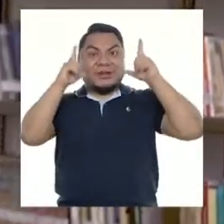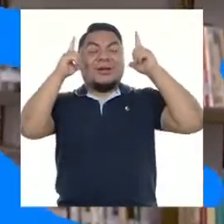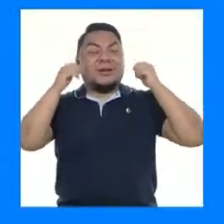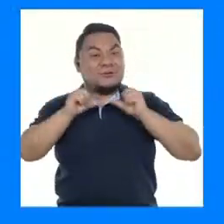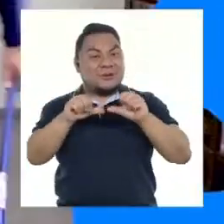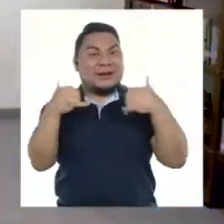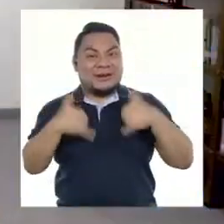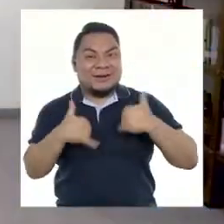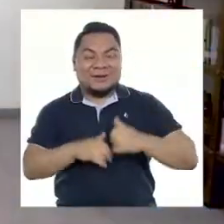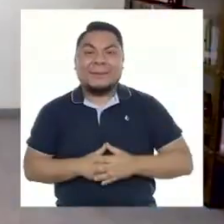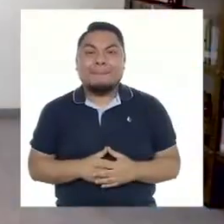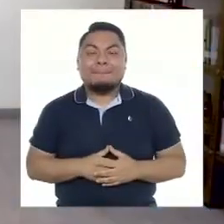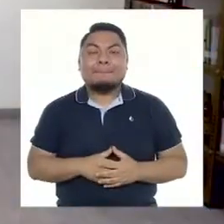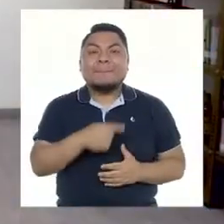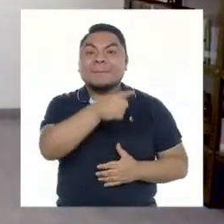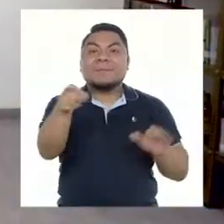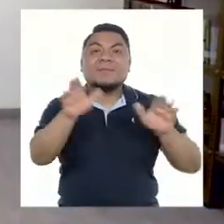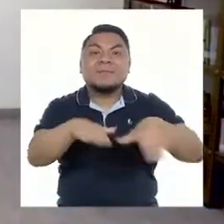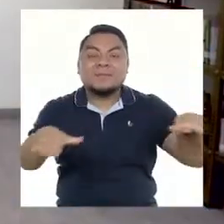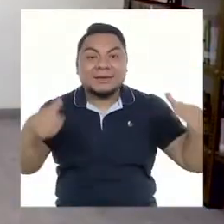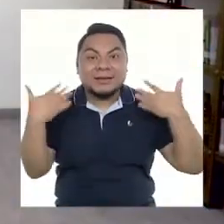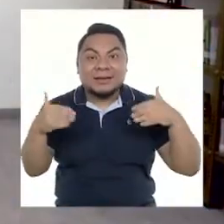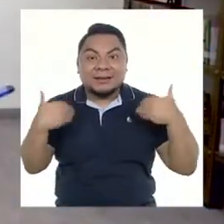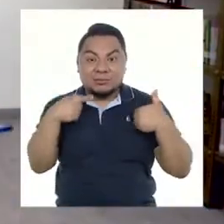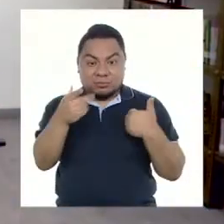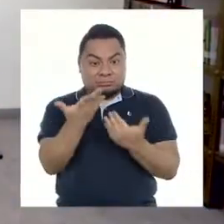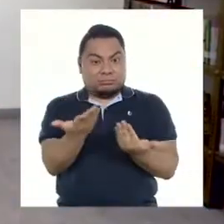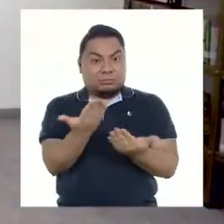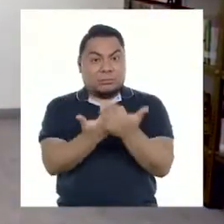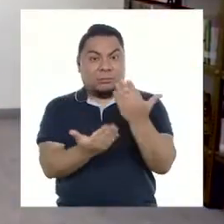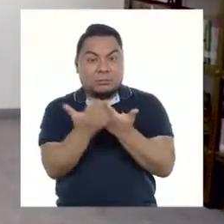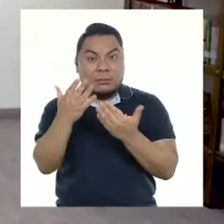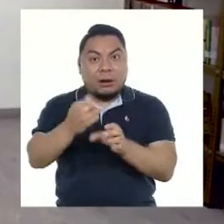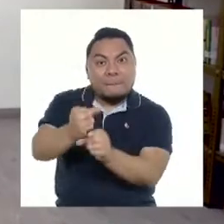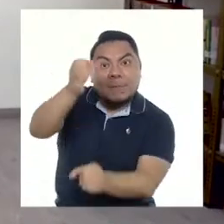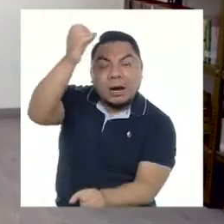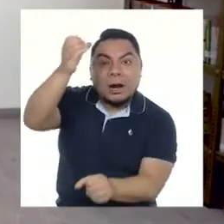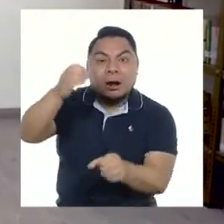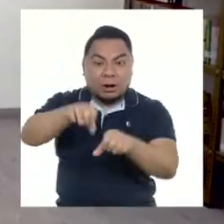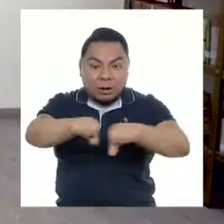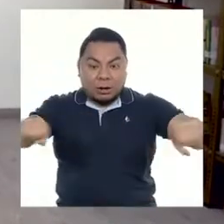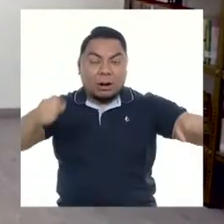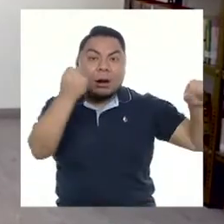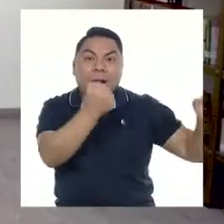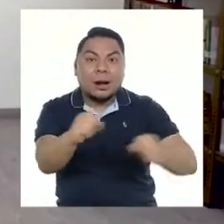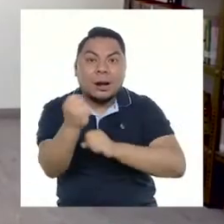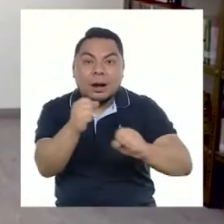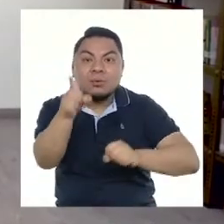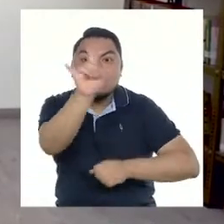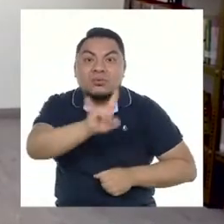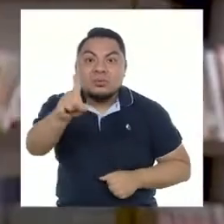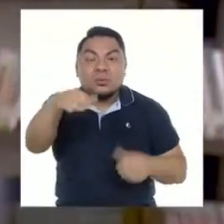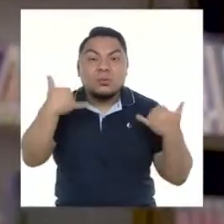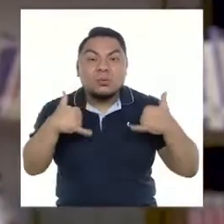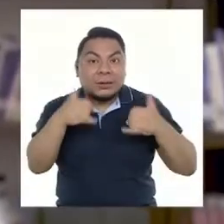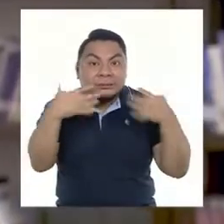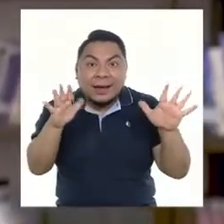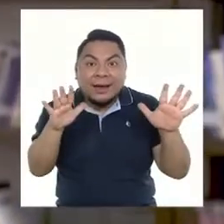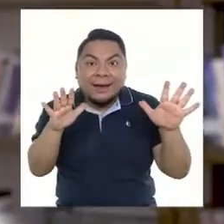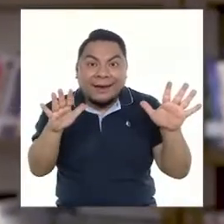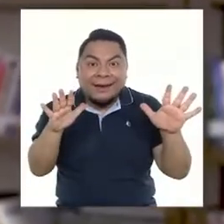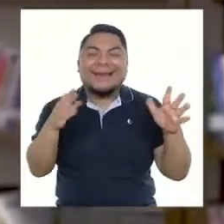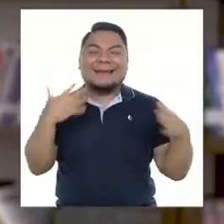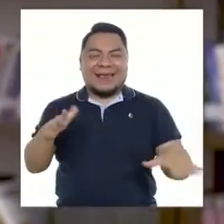jugar. Niñas y niños, ¿ya tienen a la mano la vara, el palo de escoba, lo que van a usar para jugar?